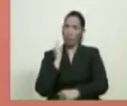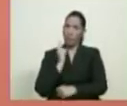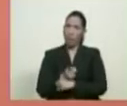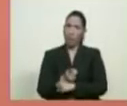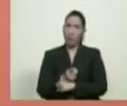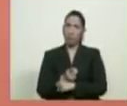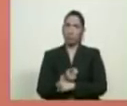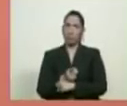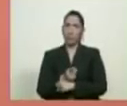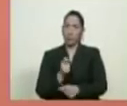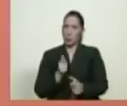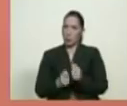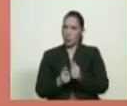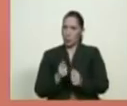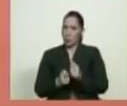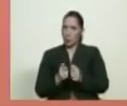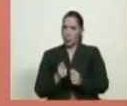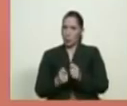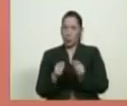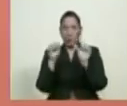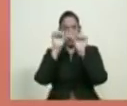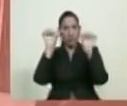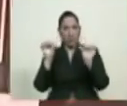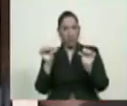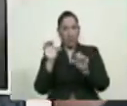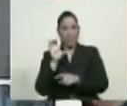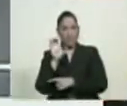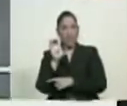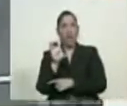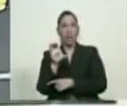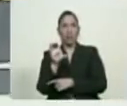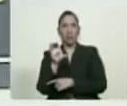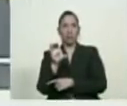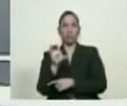pues escriba, incorpórese al sistema Patria,